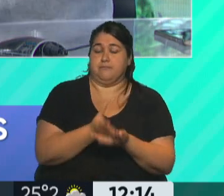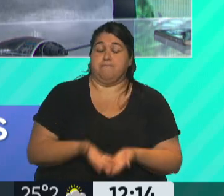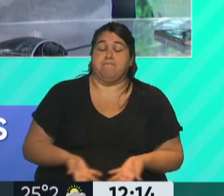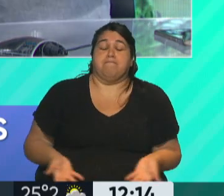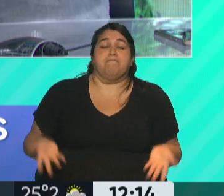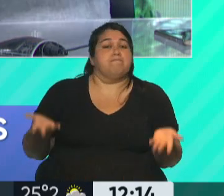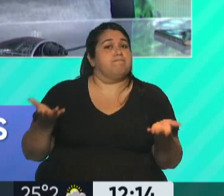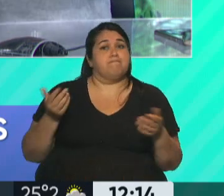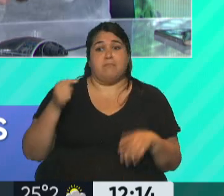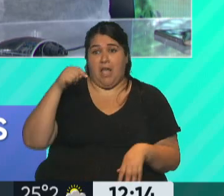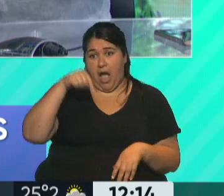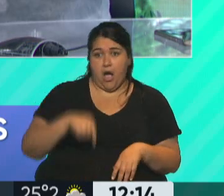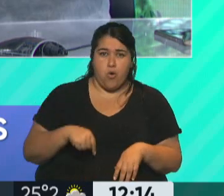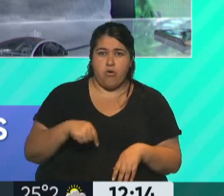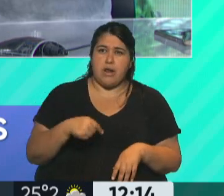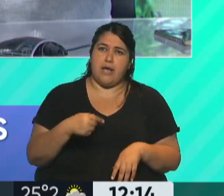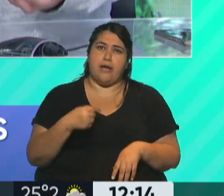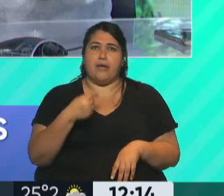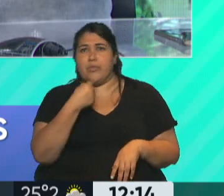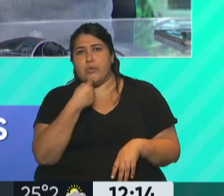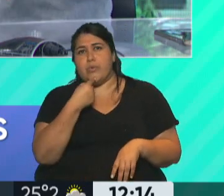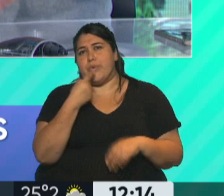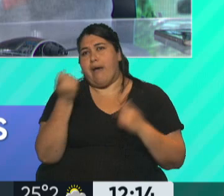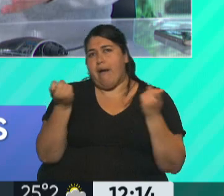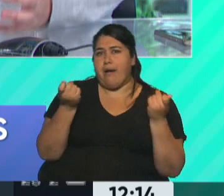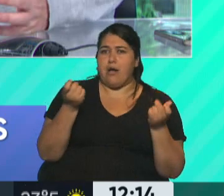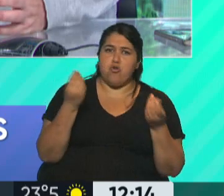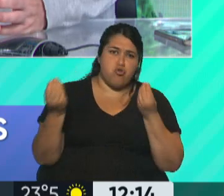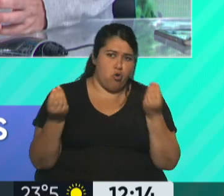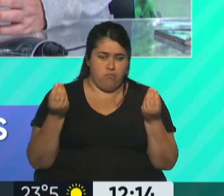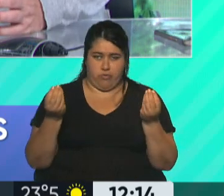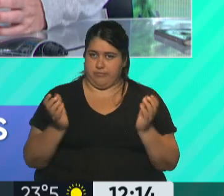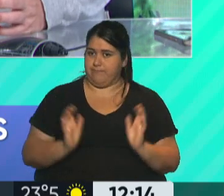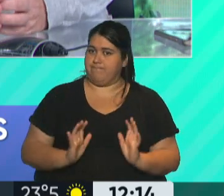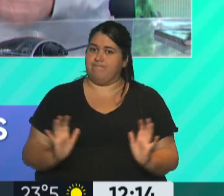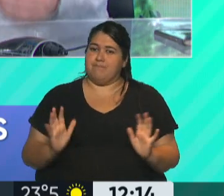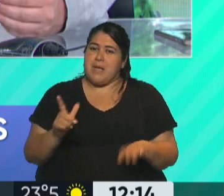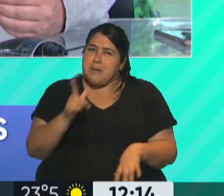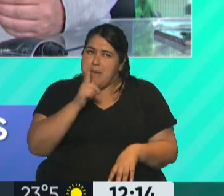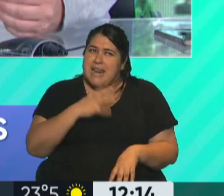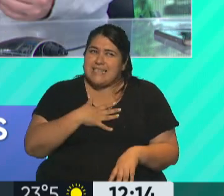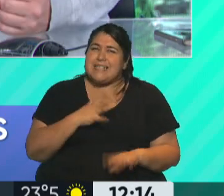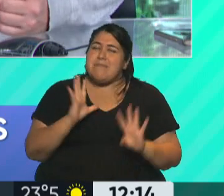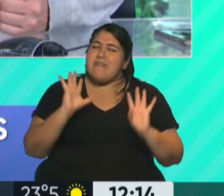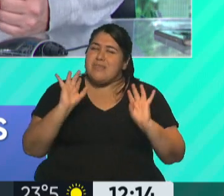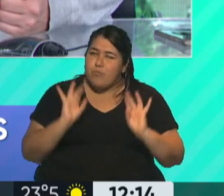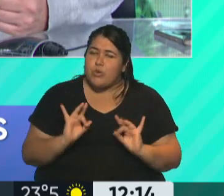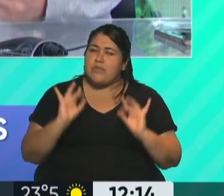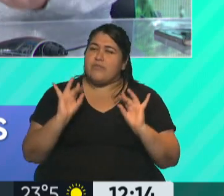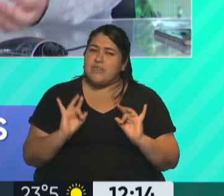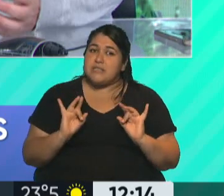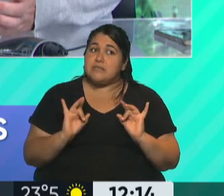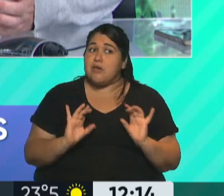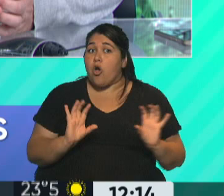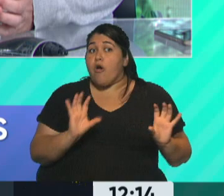y más bien se vuelca a cierta cuestión de centro moderada, y probablemente va a ser muy difícil, me parece, que esa oposición